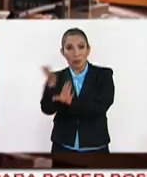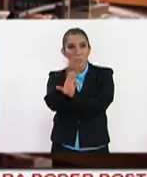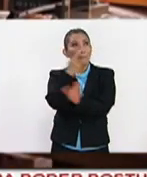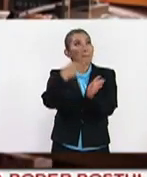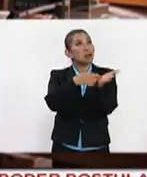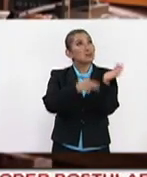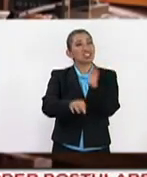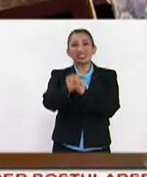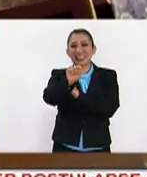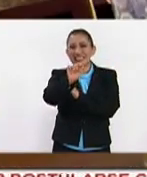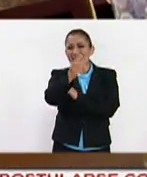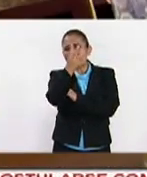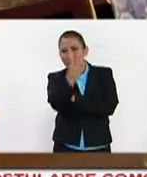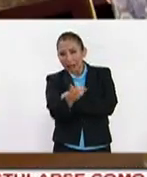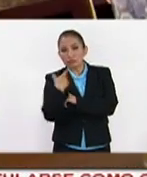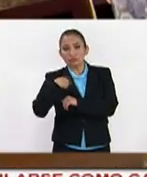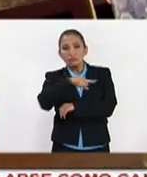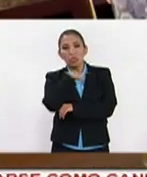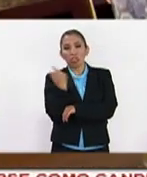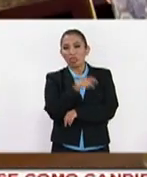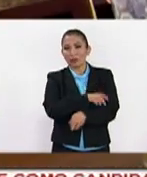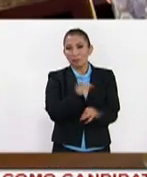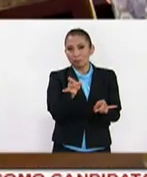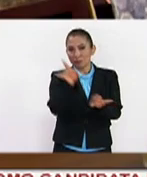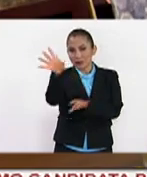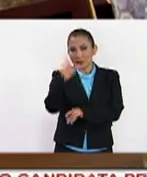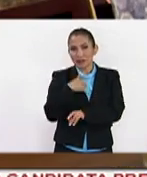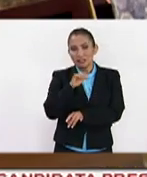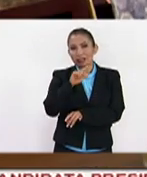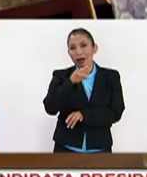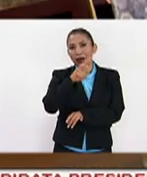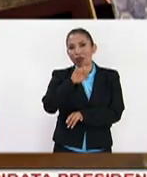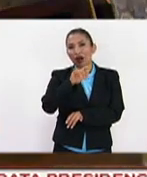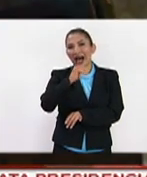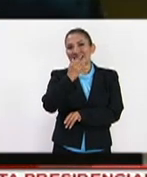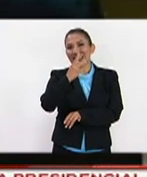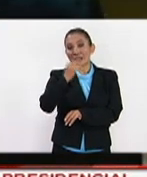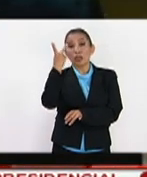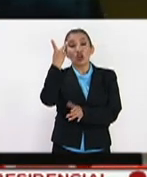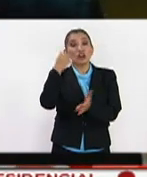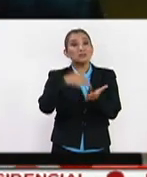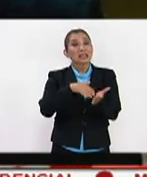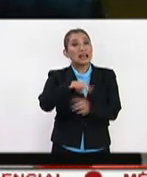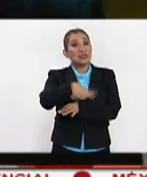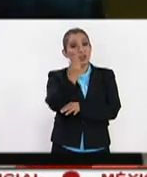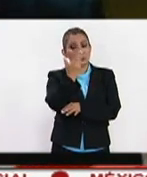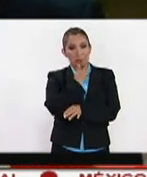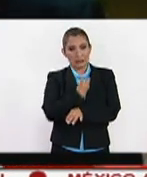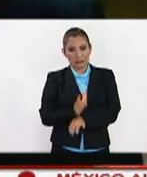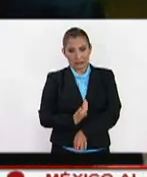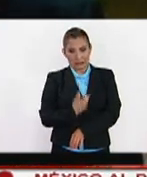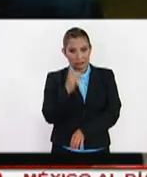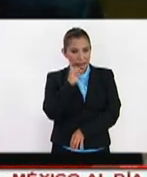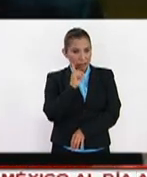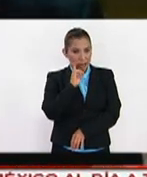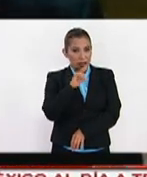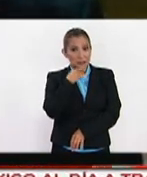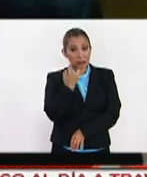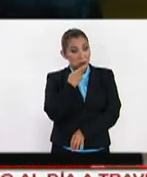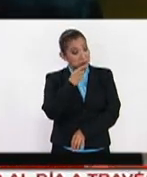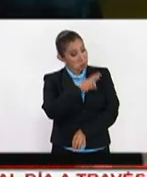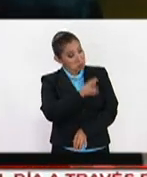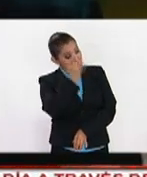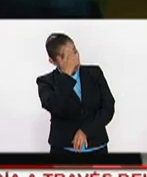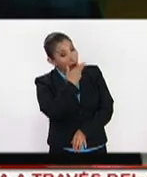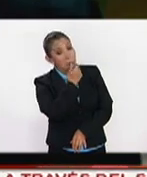de 1973 que derrocó al presidente Salvador Allende. En el 2014, la presidenta de Chile, Michelle Bachelet, lo